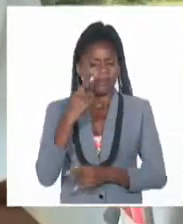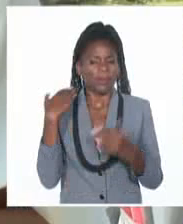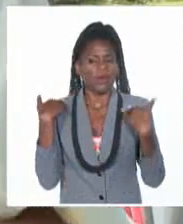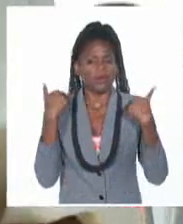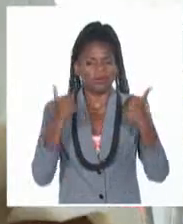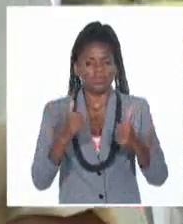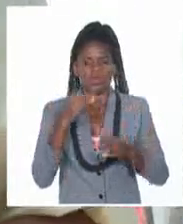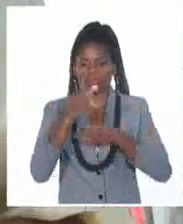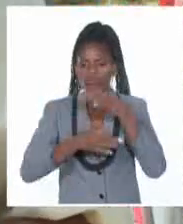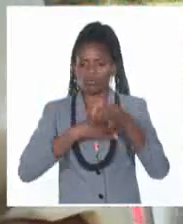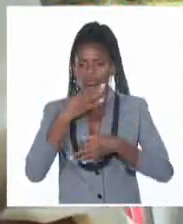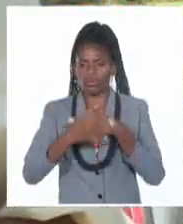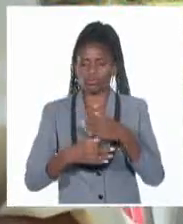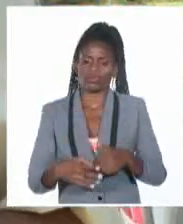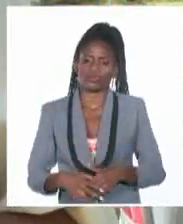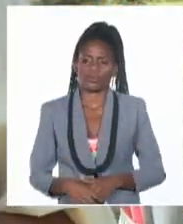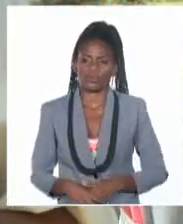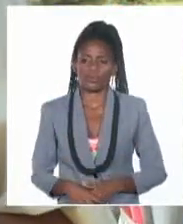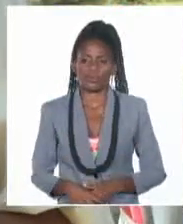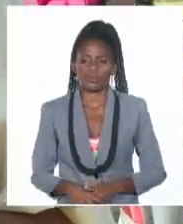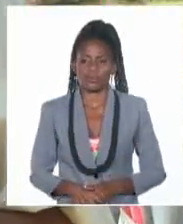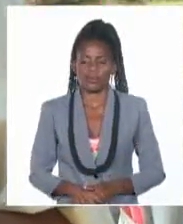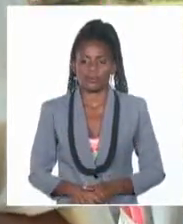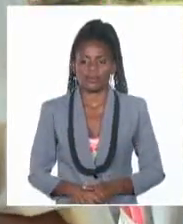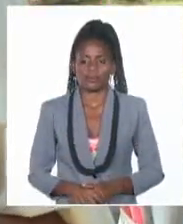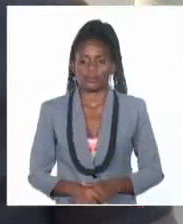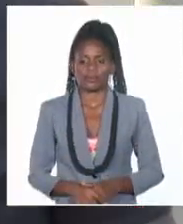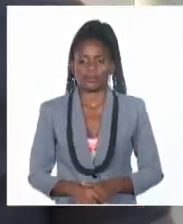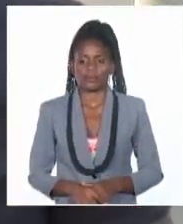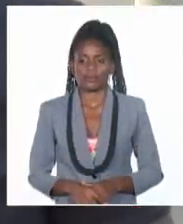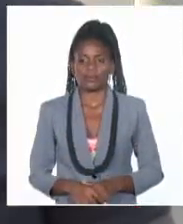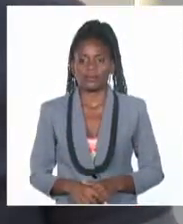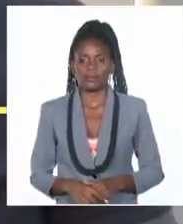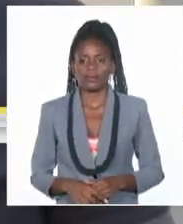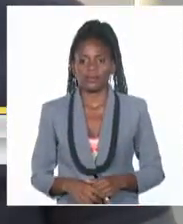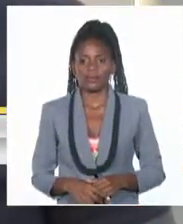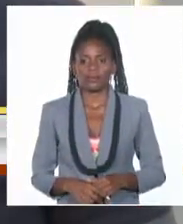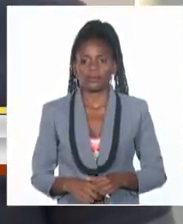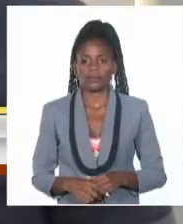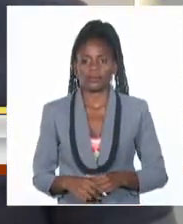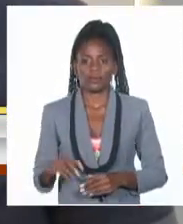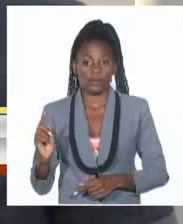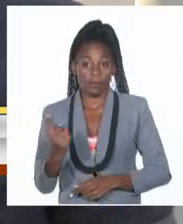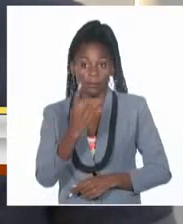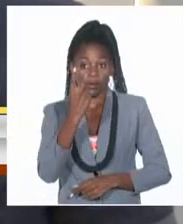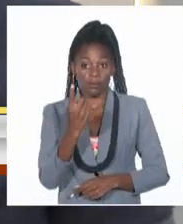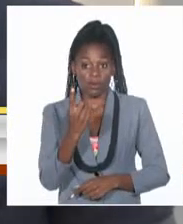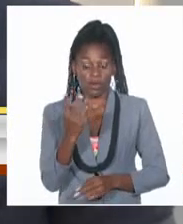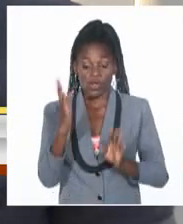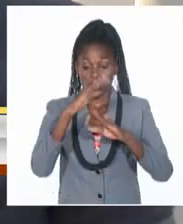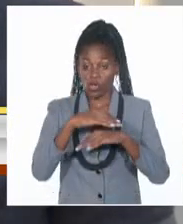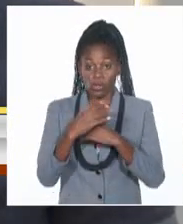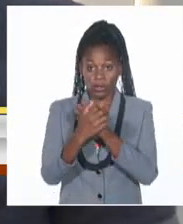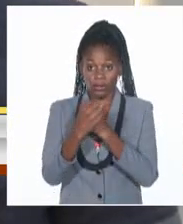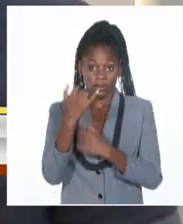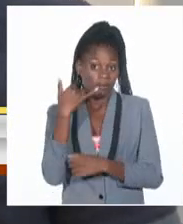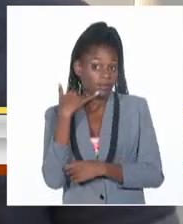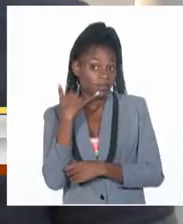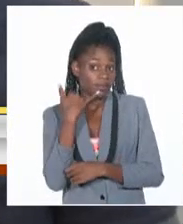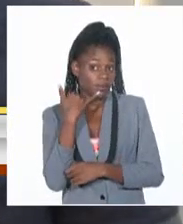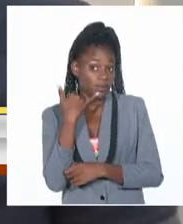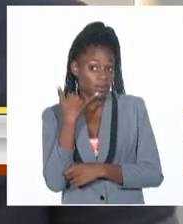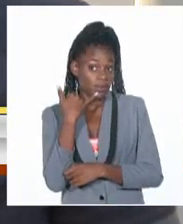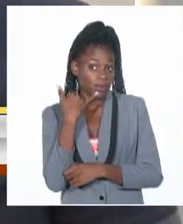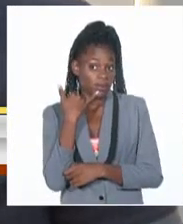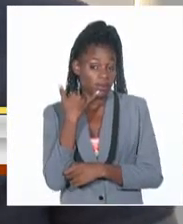al respecto el director general de la empresa eléctrica de La Habana. Primero, las personas que no tengan teléfono y que no tengan celular